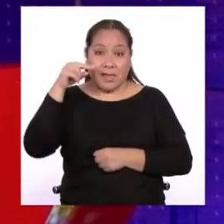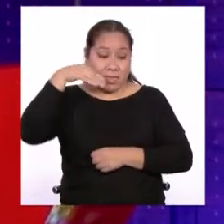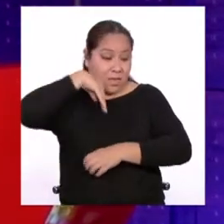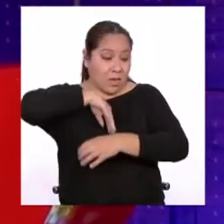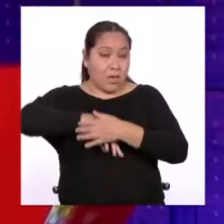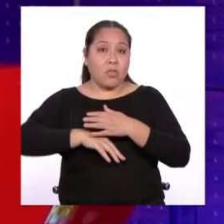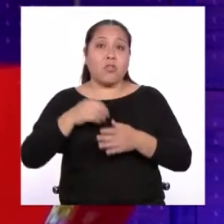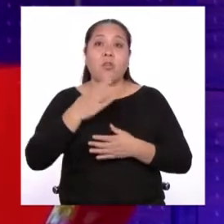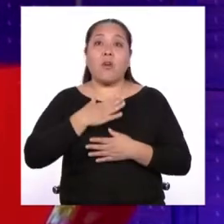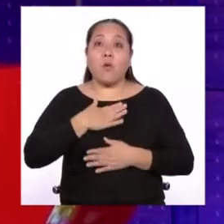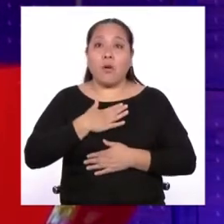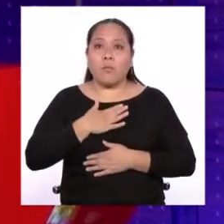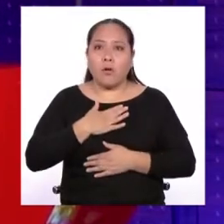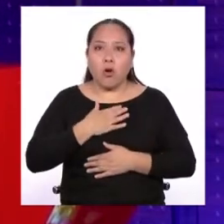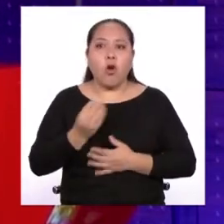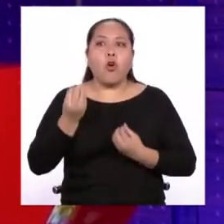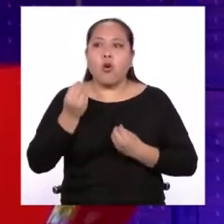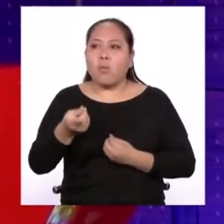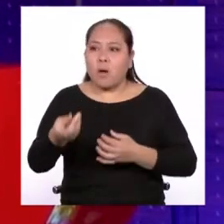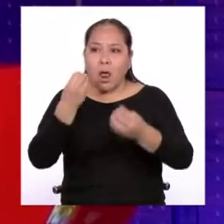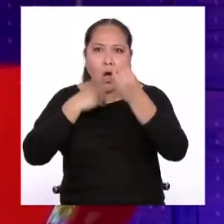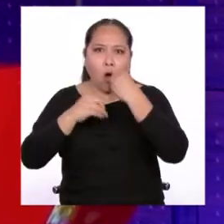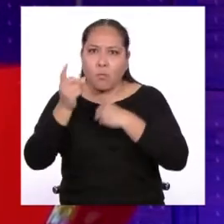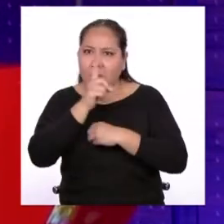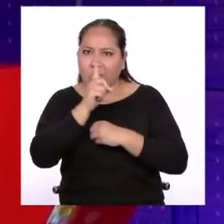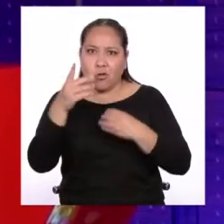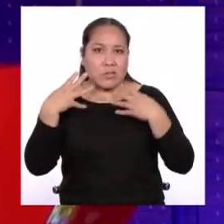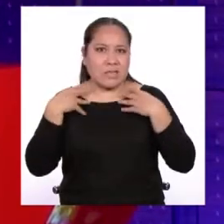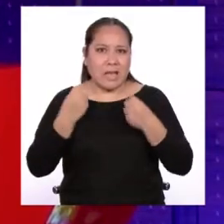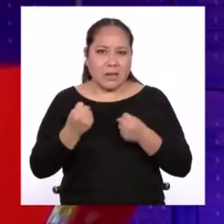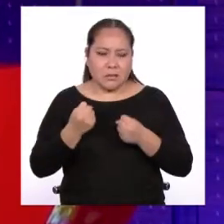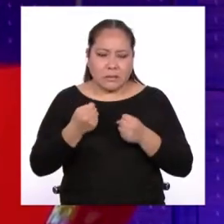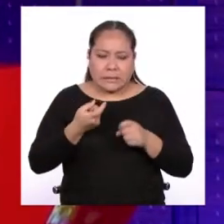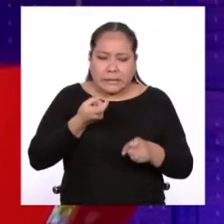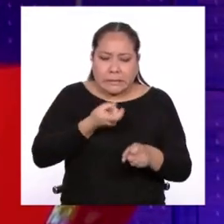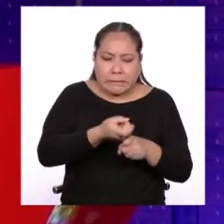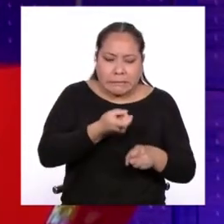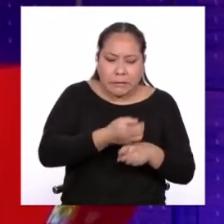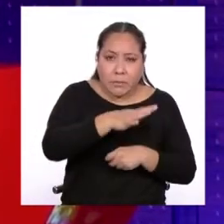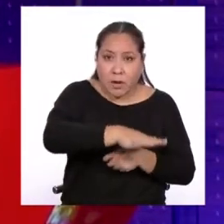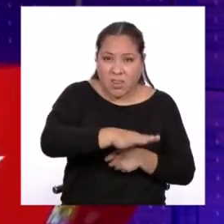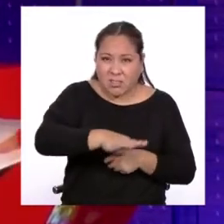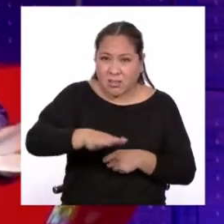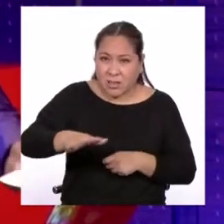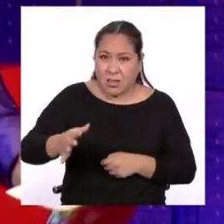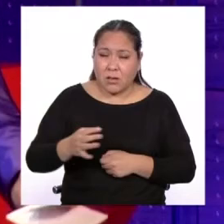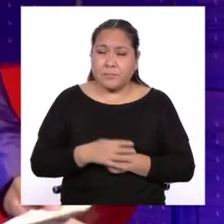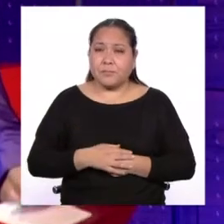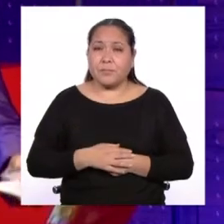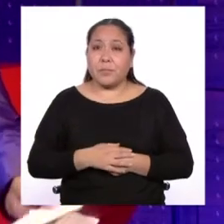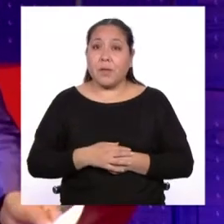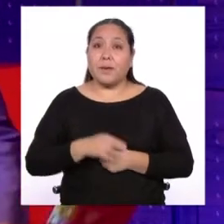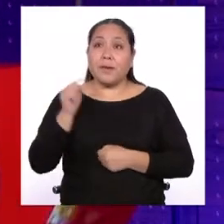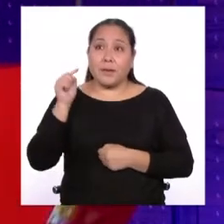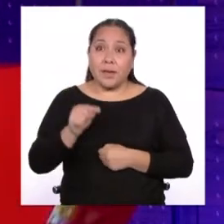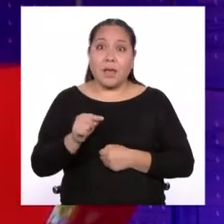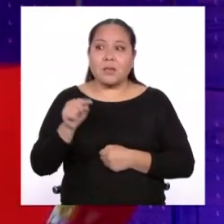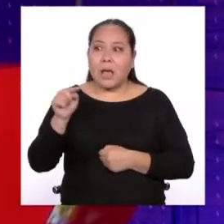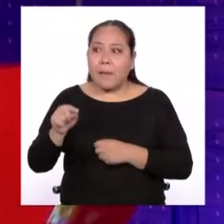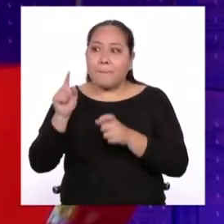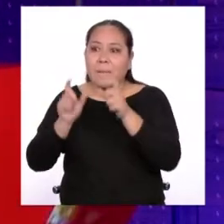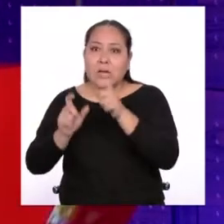cómo los hábitos no saludables afectan a los más pequeños de la casa y comprenden entonces